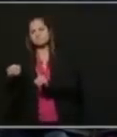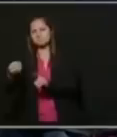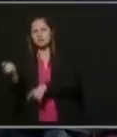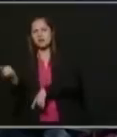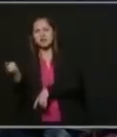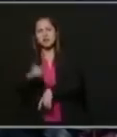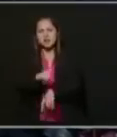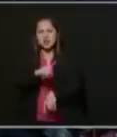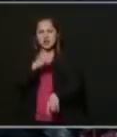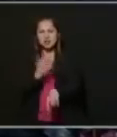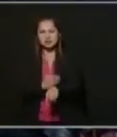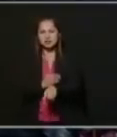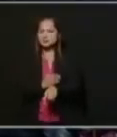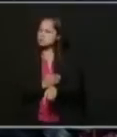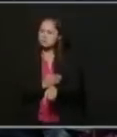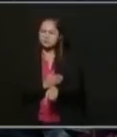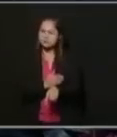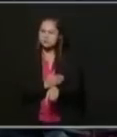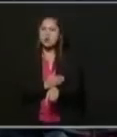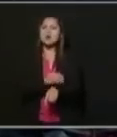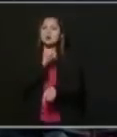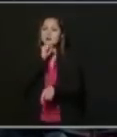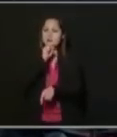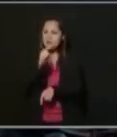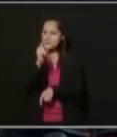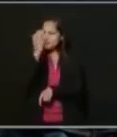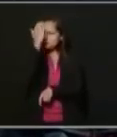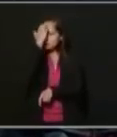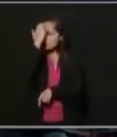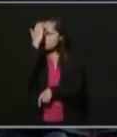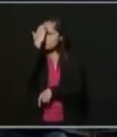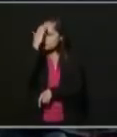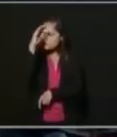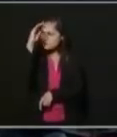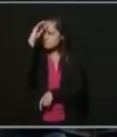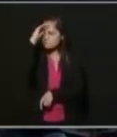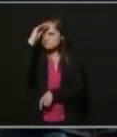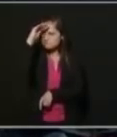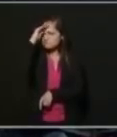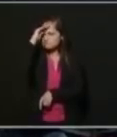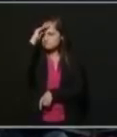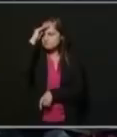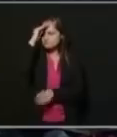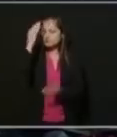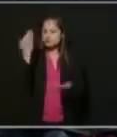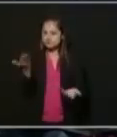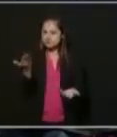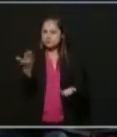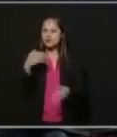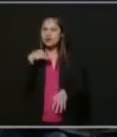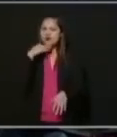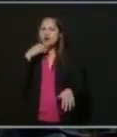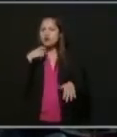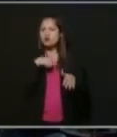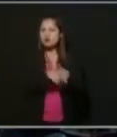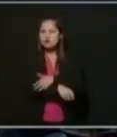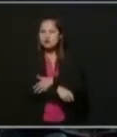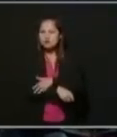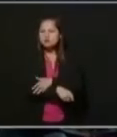conciencia. La corrupción, delito grave, que no lo era. Fíjense en qué